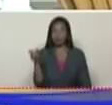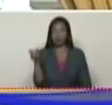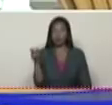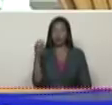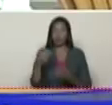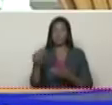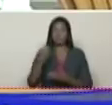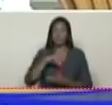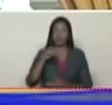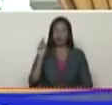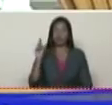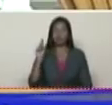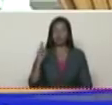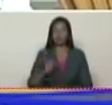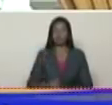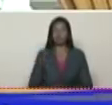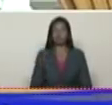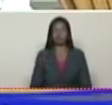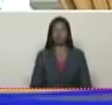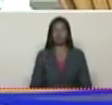más necesitadas.